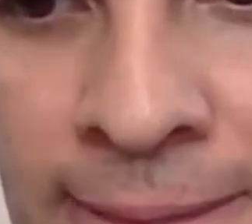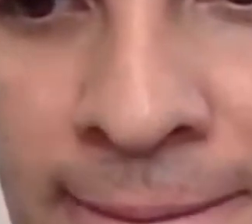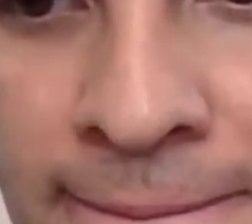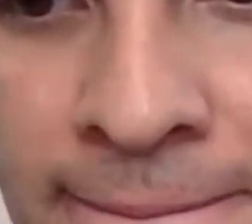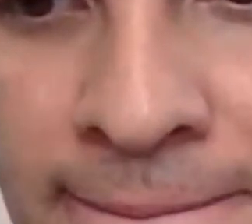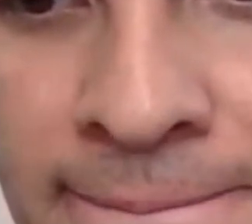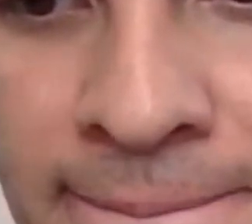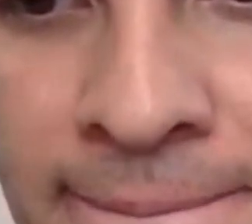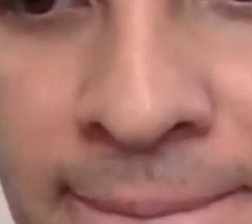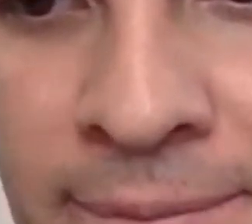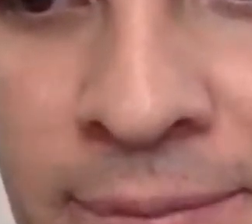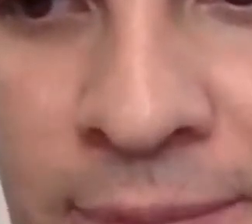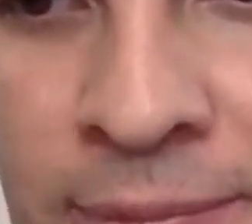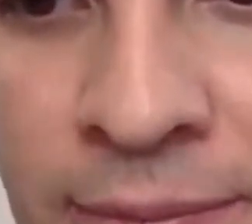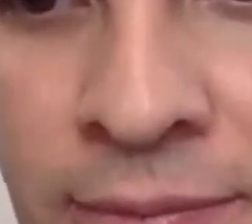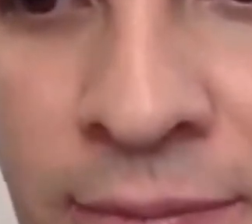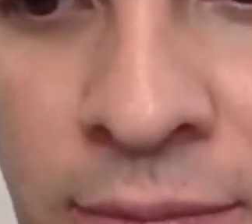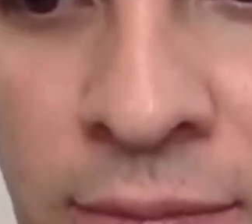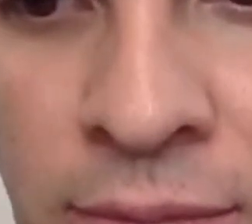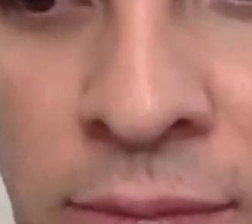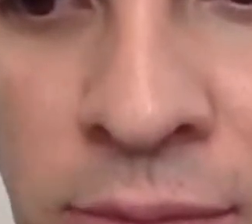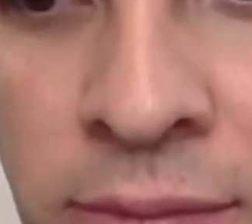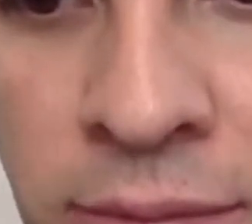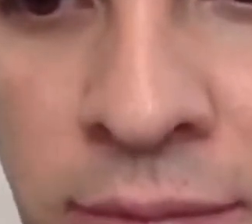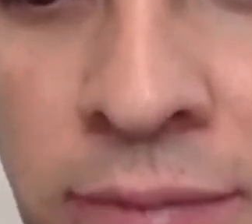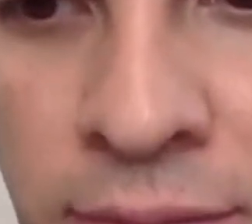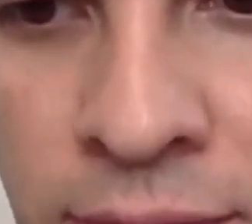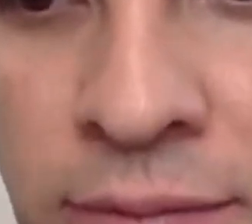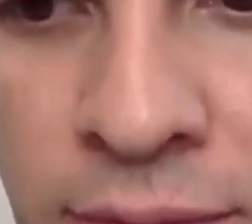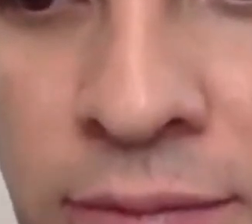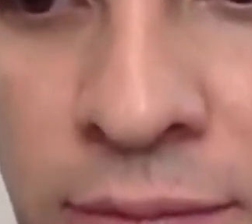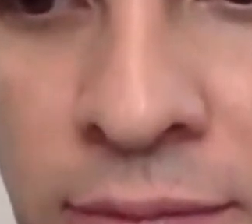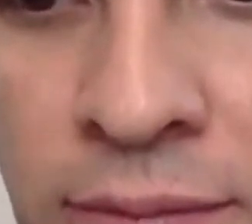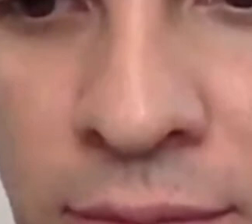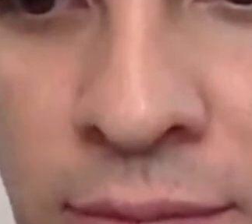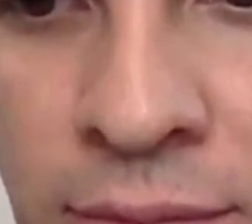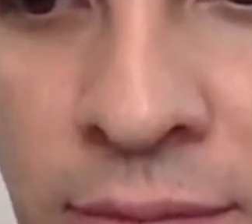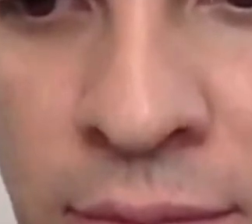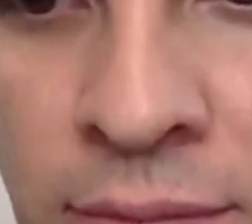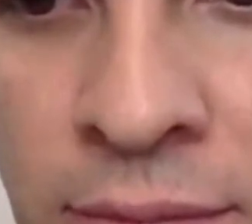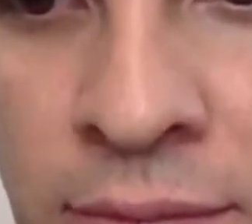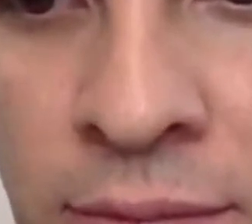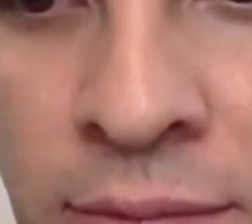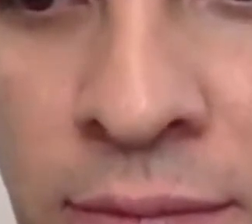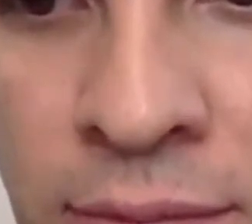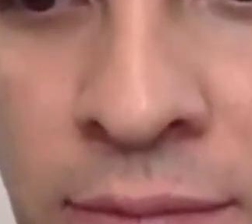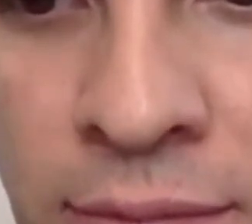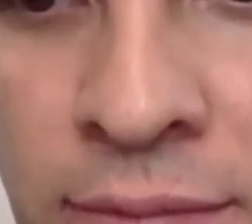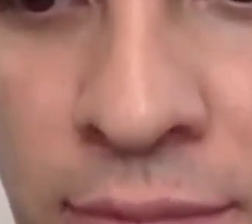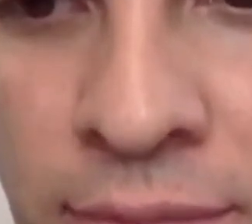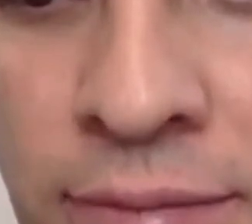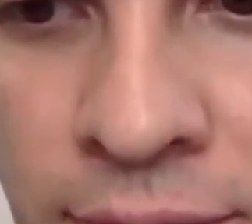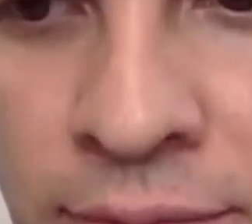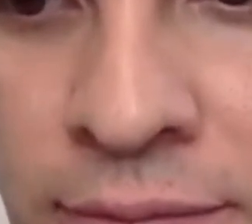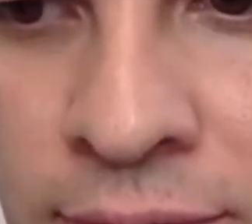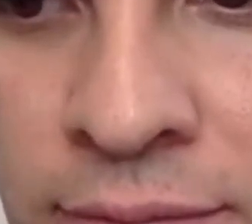para el conteo, como de hecho vimos una rúbrica de conteo de números del 1 al